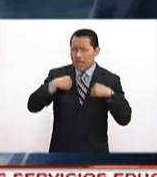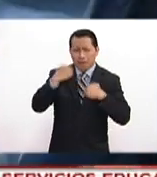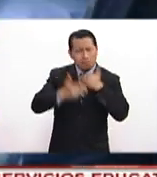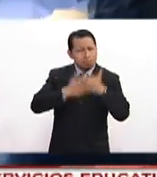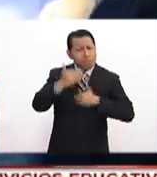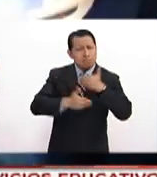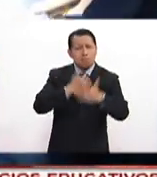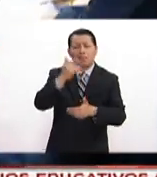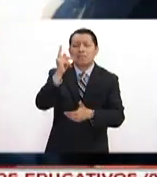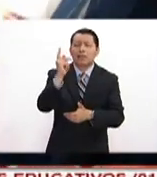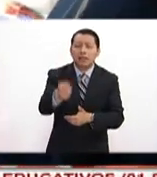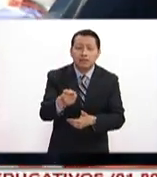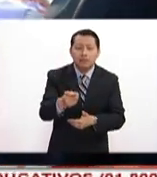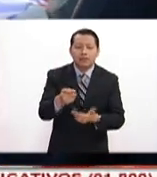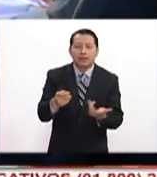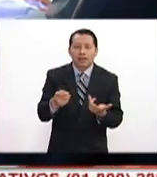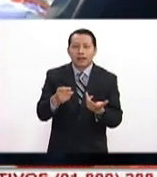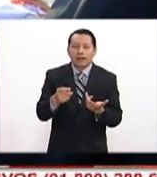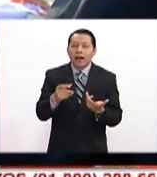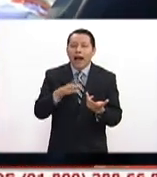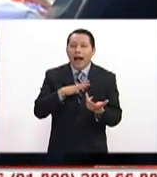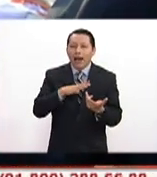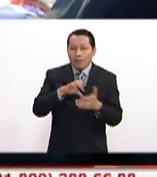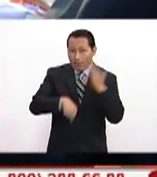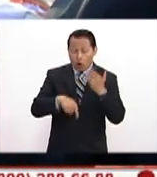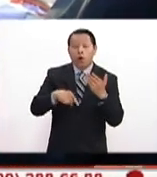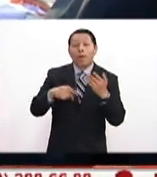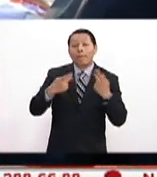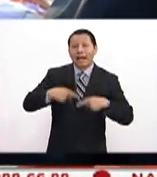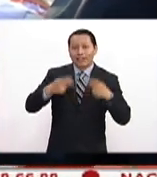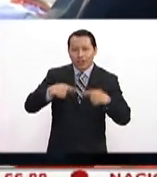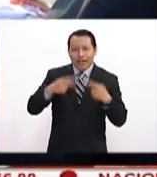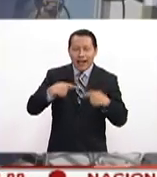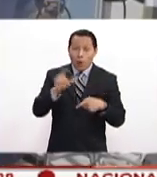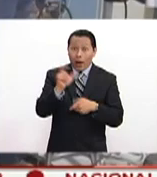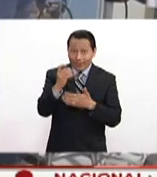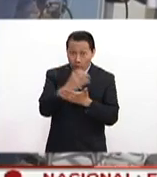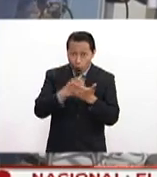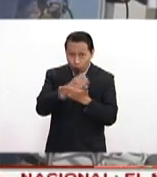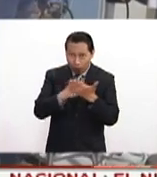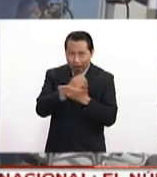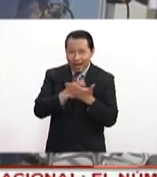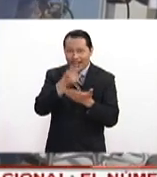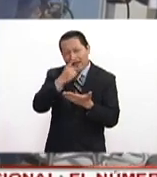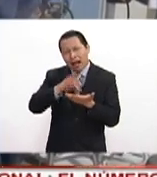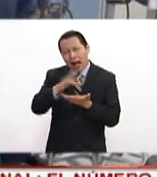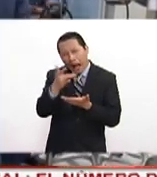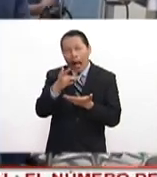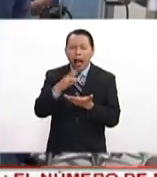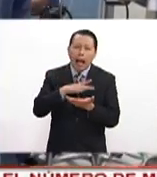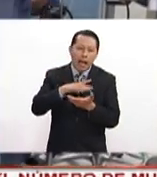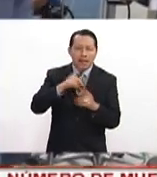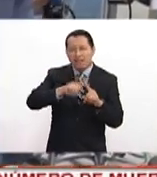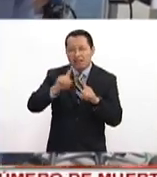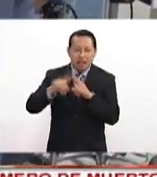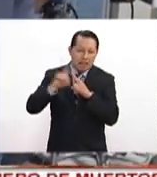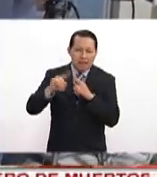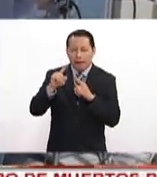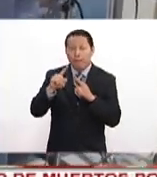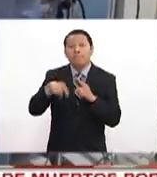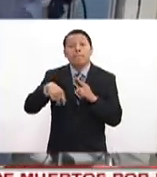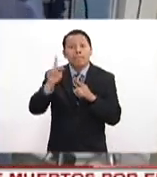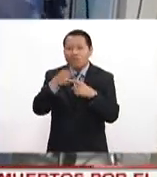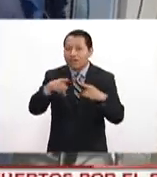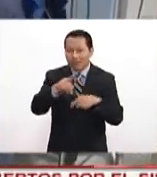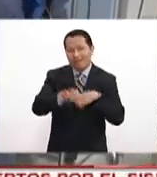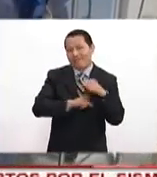tener esa retribución emocional que tienes con los humanos, ¿no? Claro. Entonces, es completamente dar, ¿no? Sí. Es lo padre de